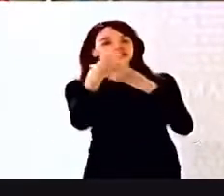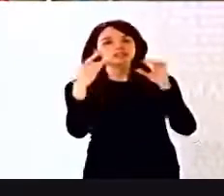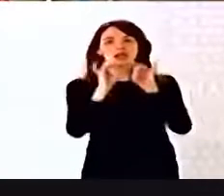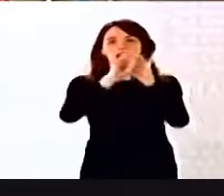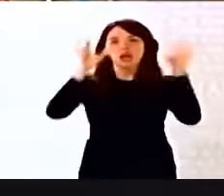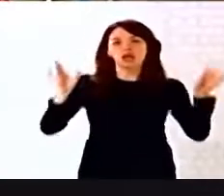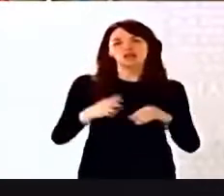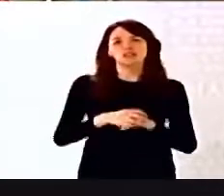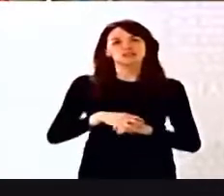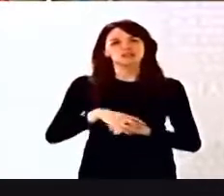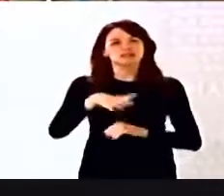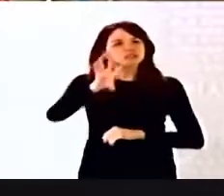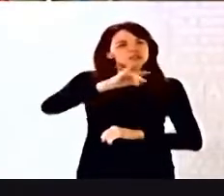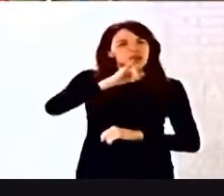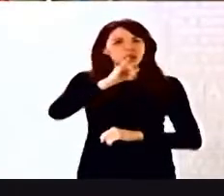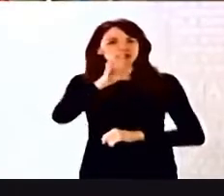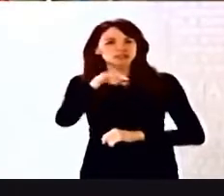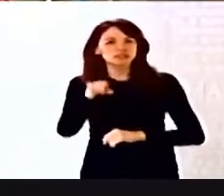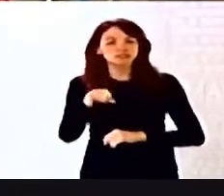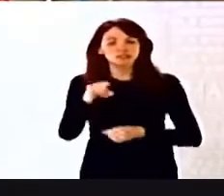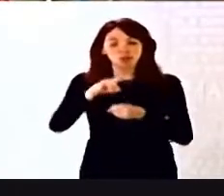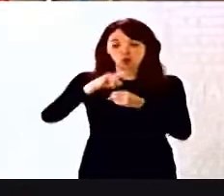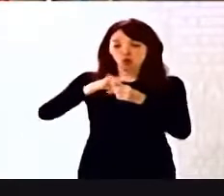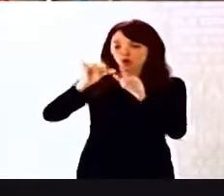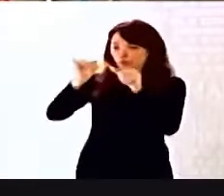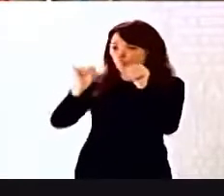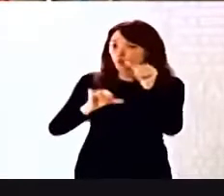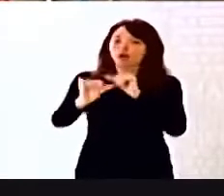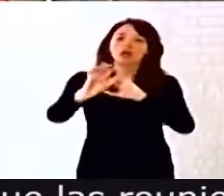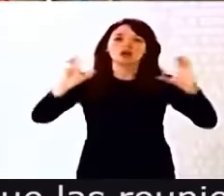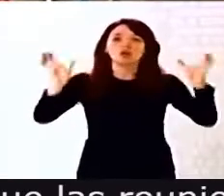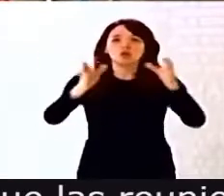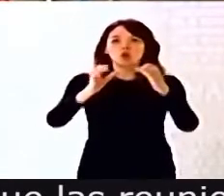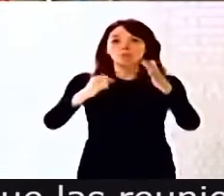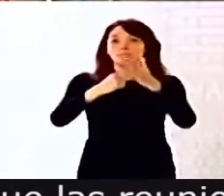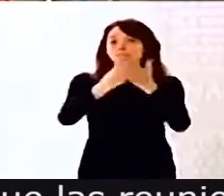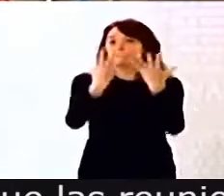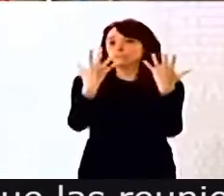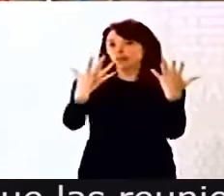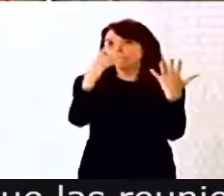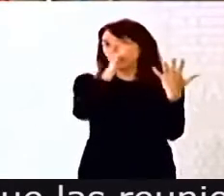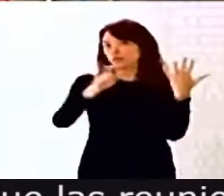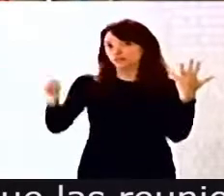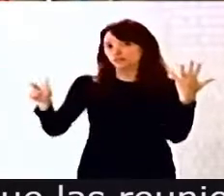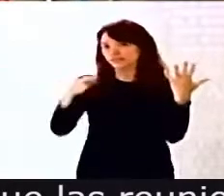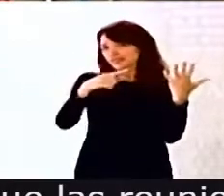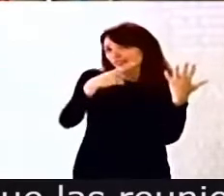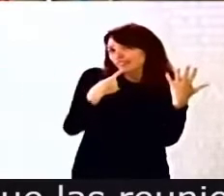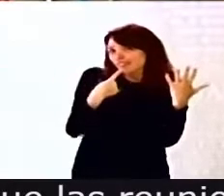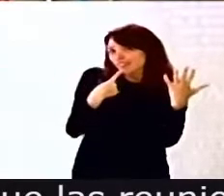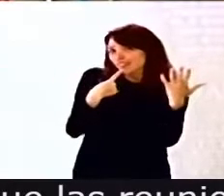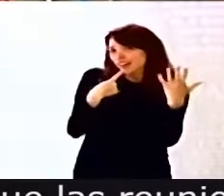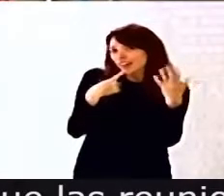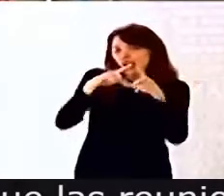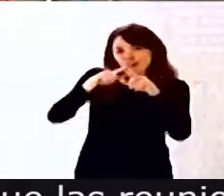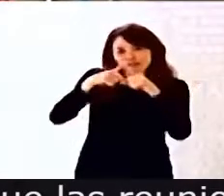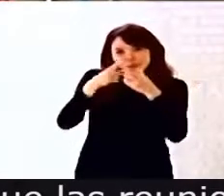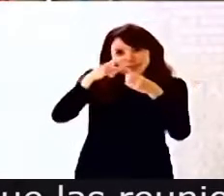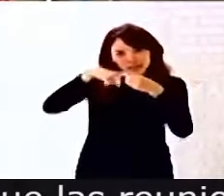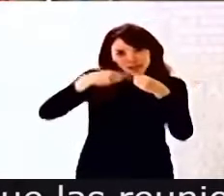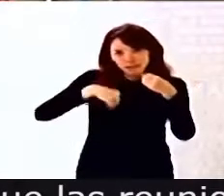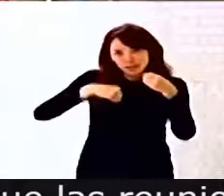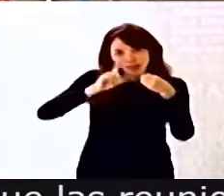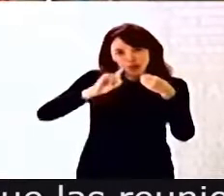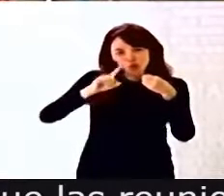que las reuniones que se van a permitir a partir del lunes de hasta 10 personas creo que ha dicho no del mismo ámbito familiar. No sé